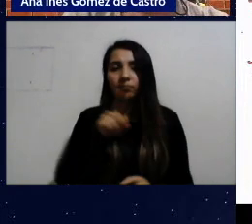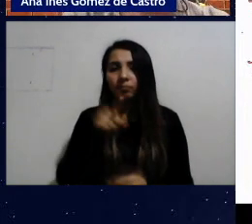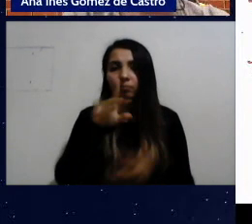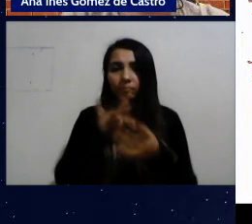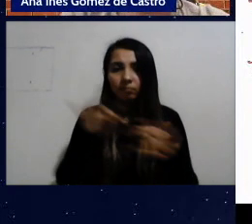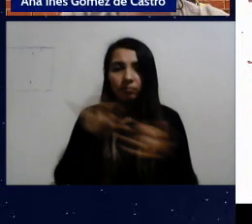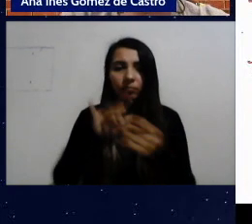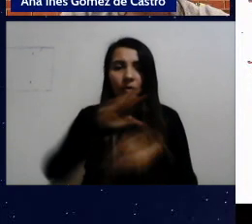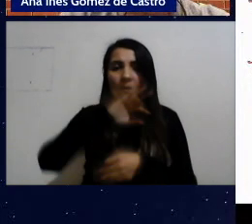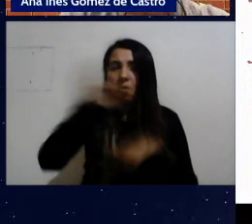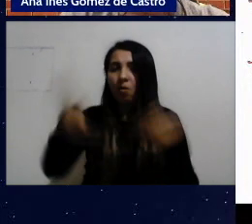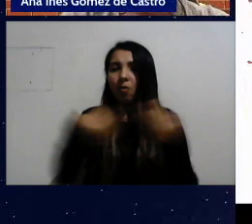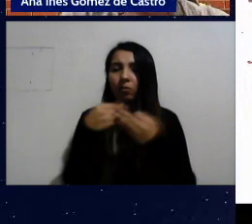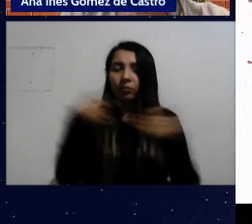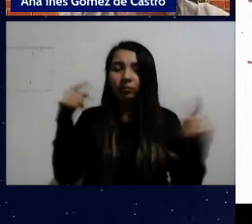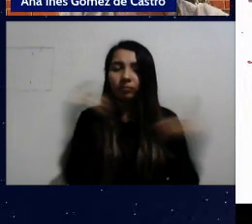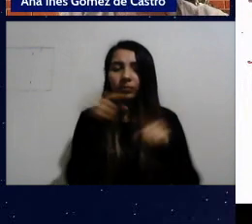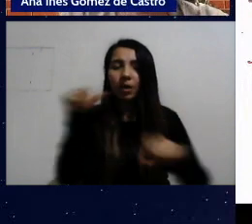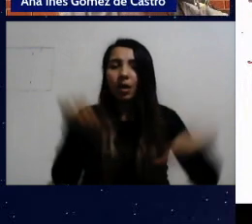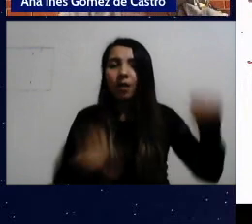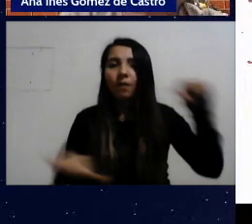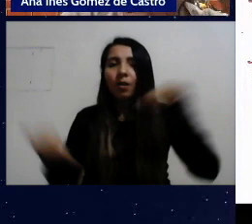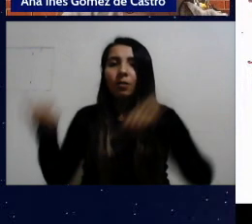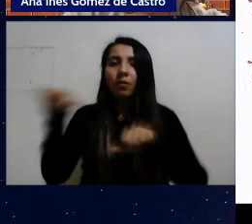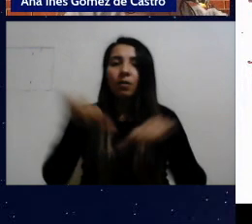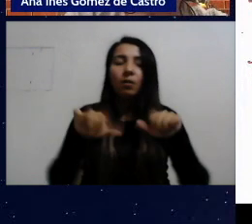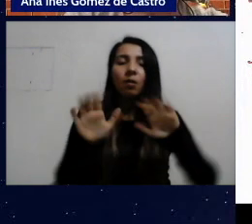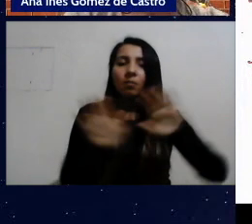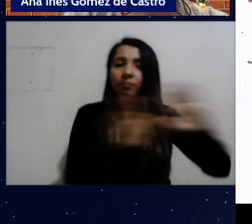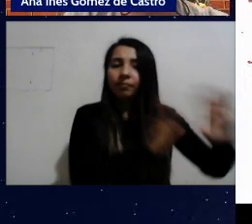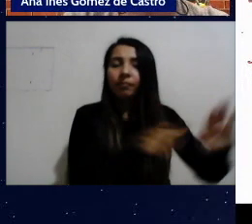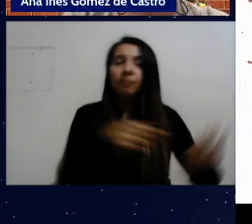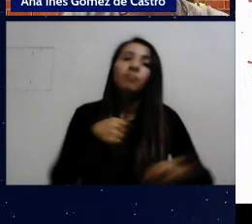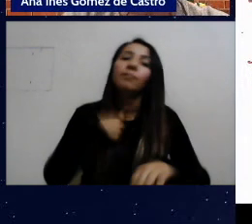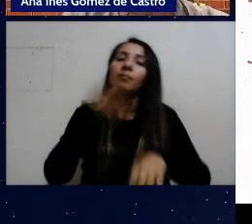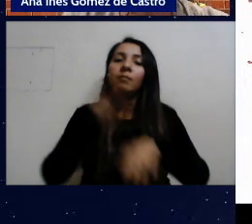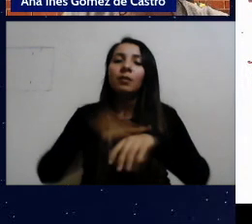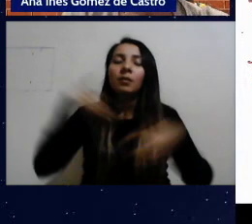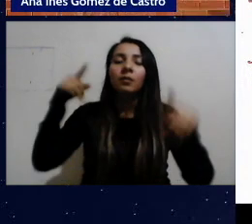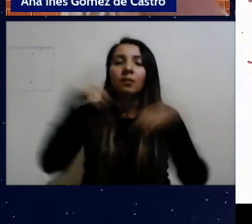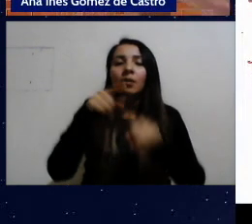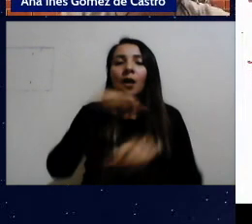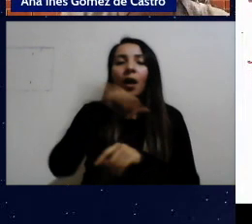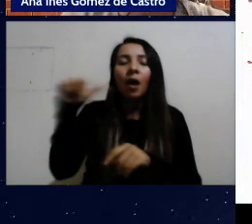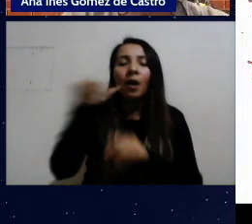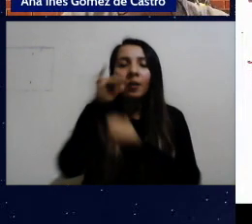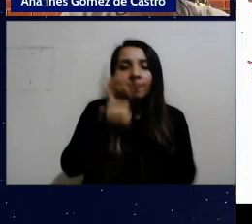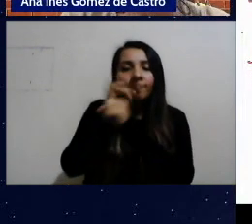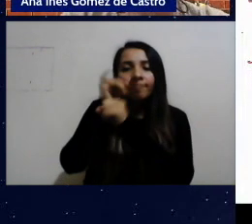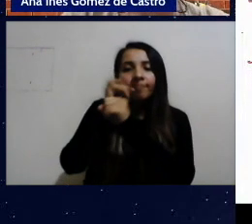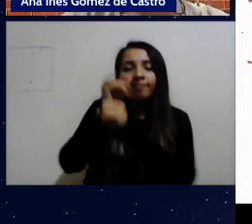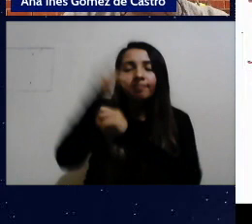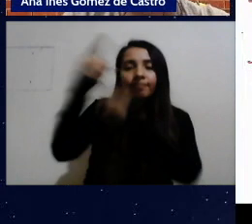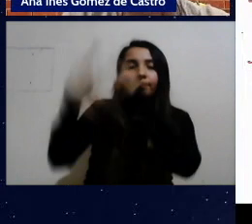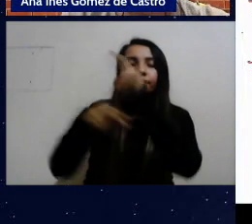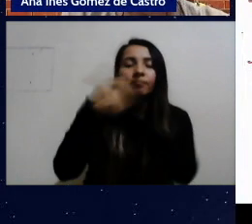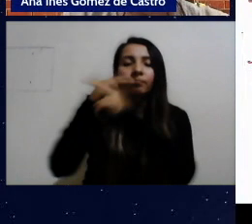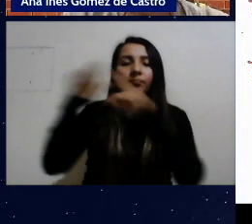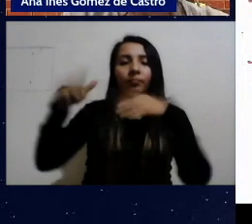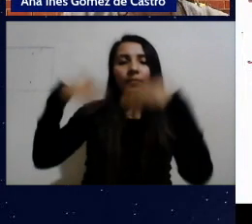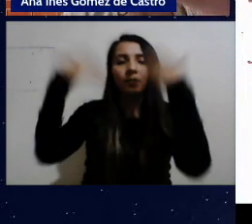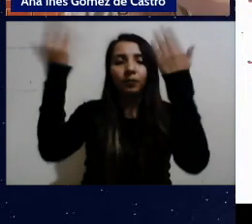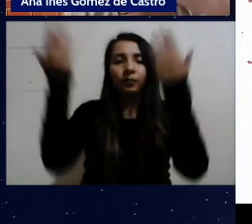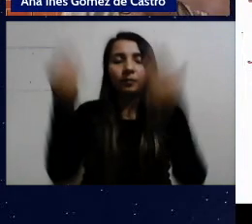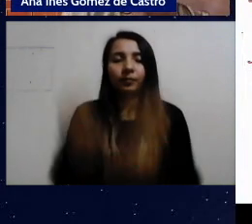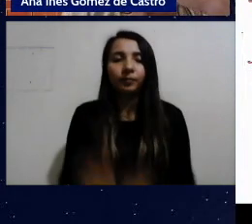hasta ahora son trabajo de laboratorio. Aquí estoy hablando de lo que puede hacer un astrónomo, con telescopio de cualquier tipo, pero un